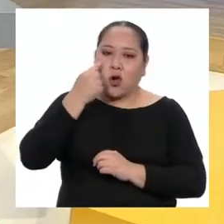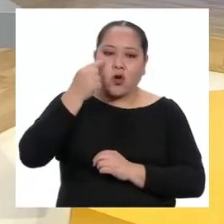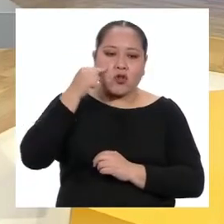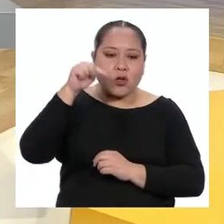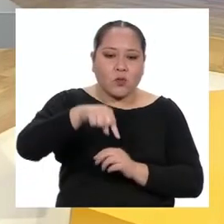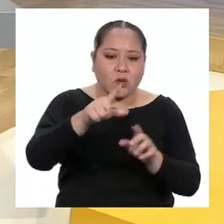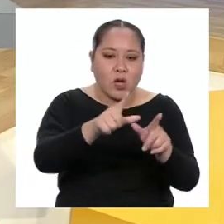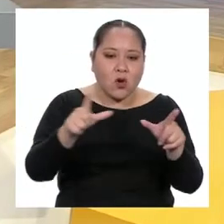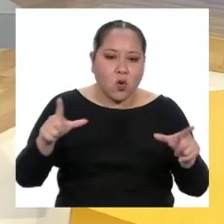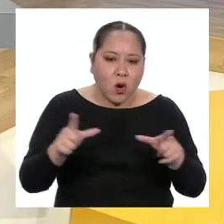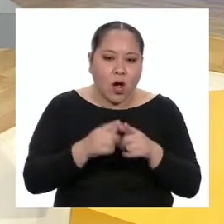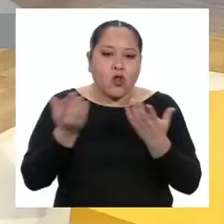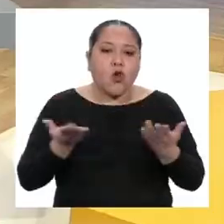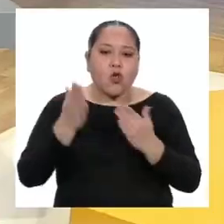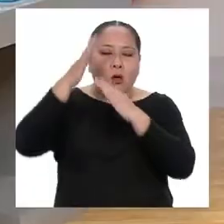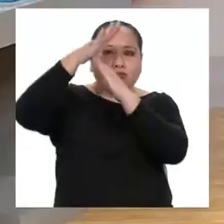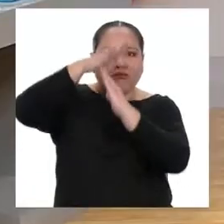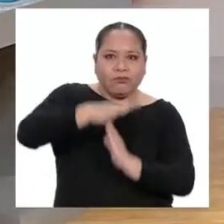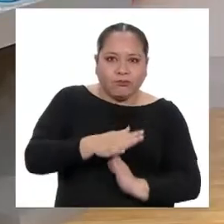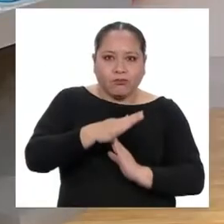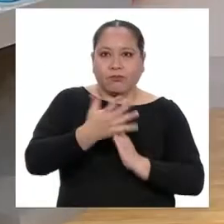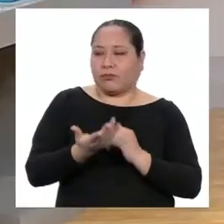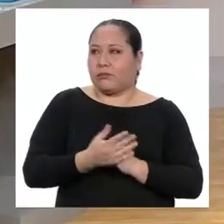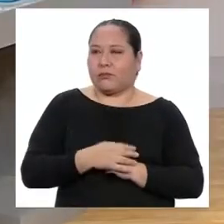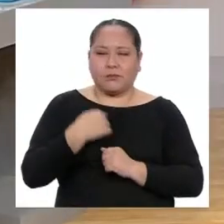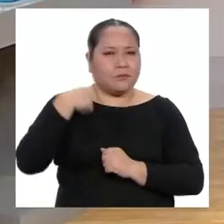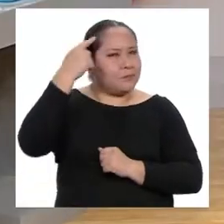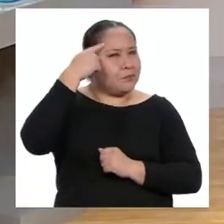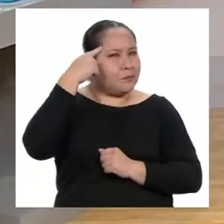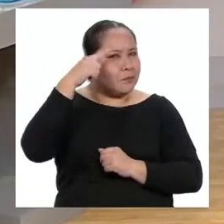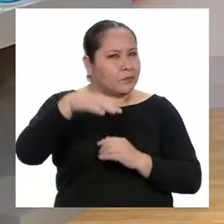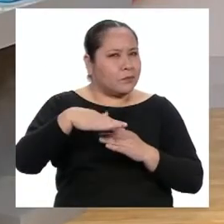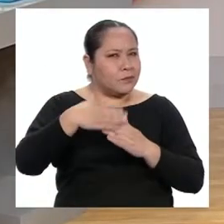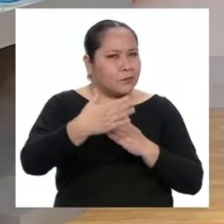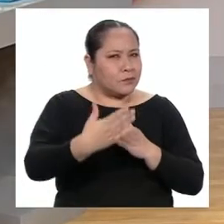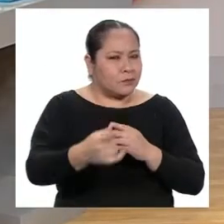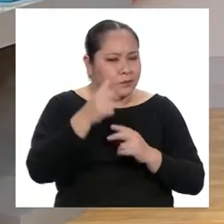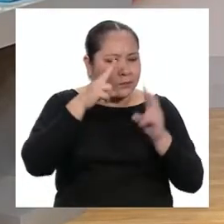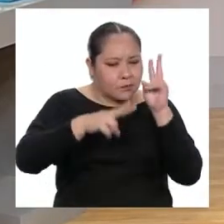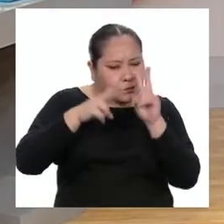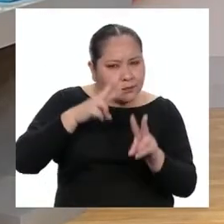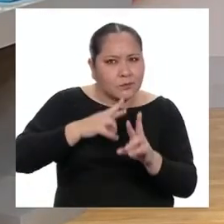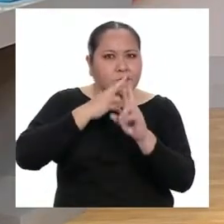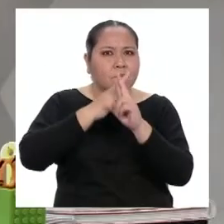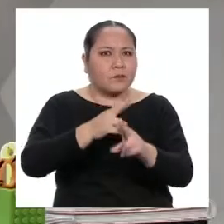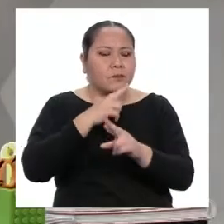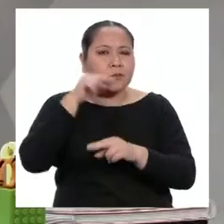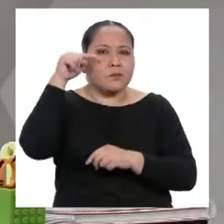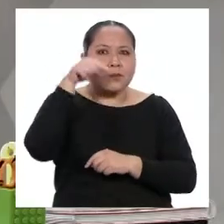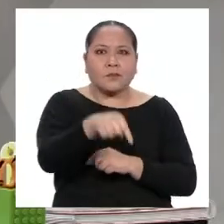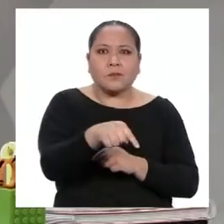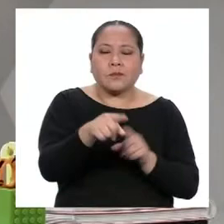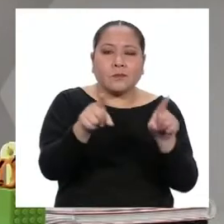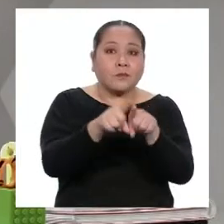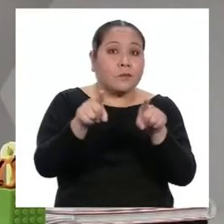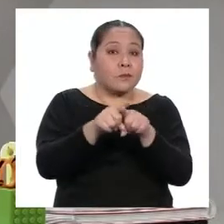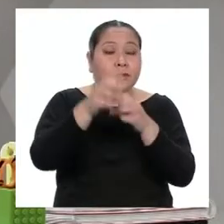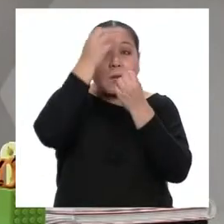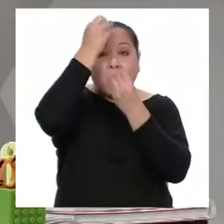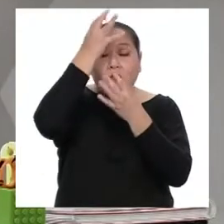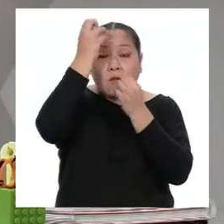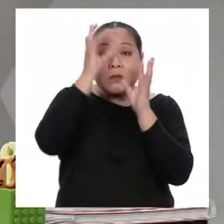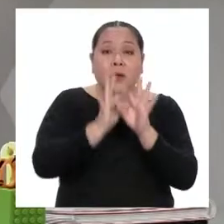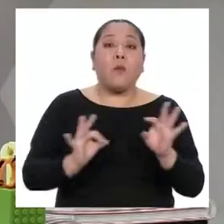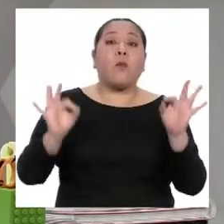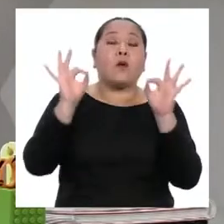donde sucedió esta situación. Creo que después de ver los resultados, este también es un buen dato a